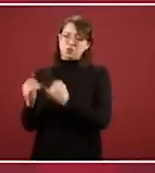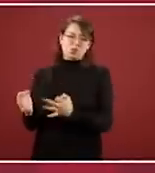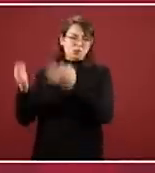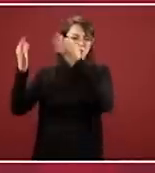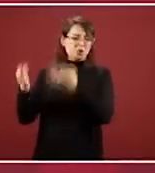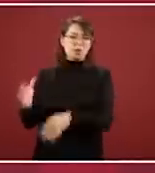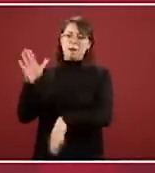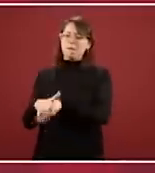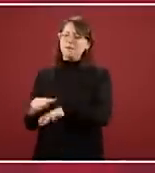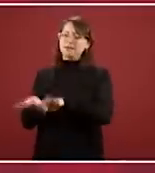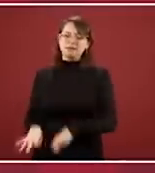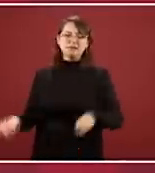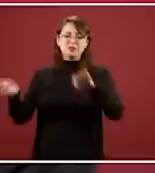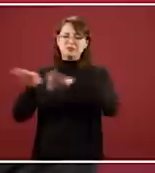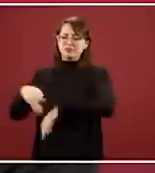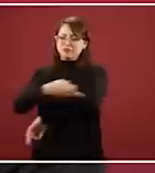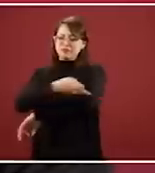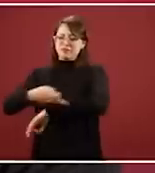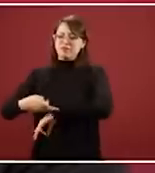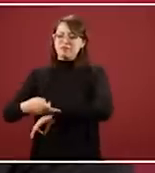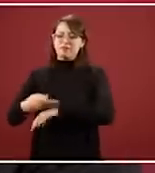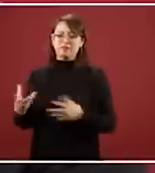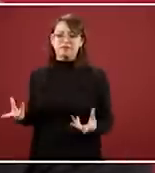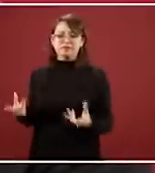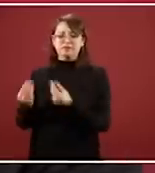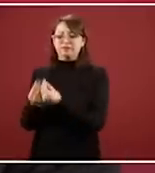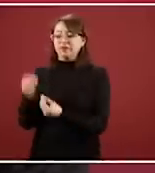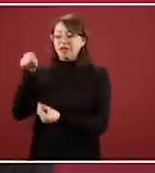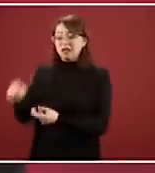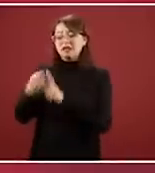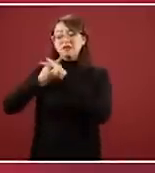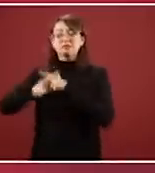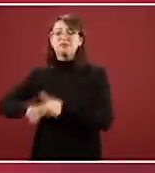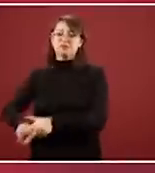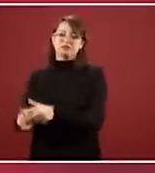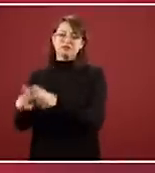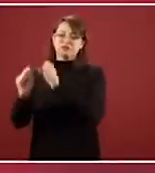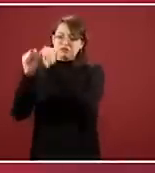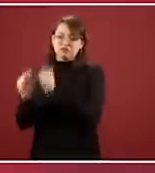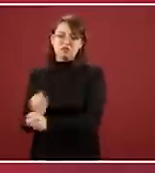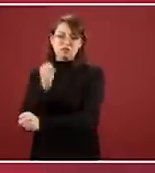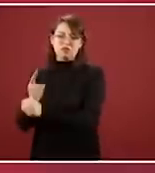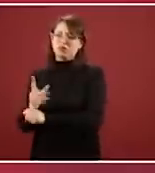la más importante institución de seguridad social que tenemos en el país,